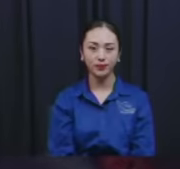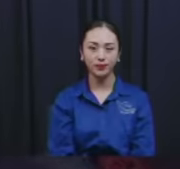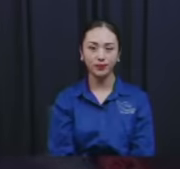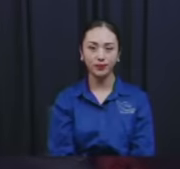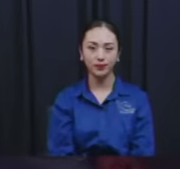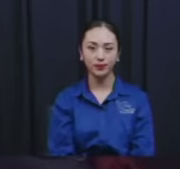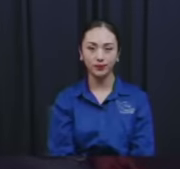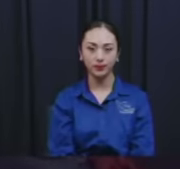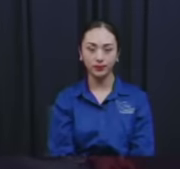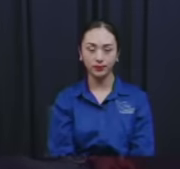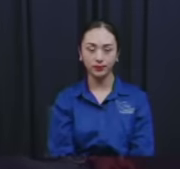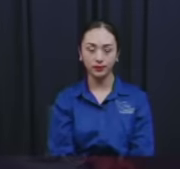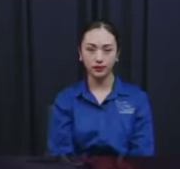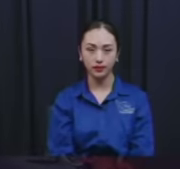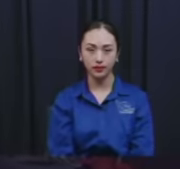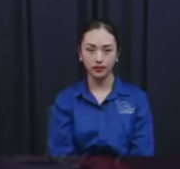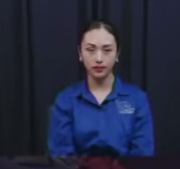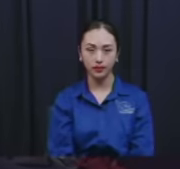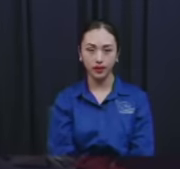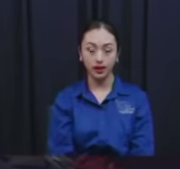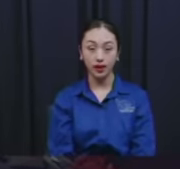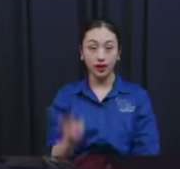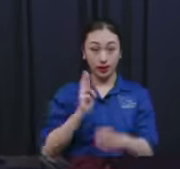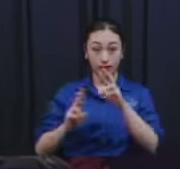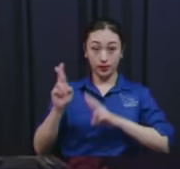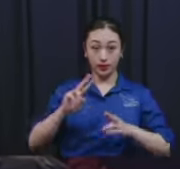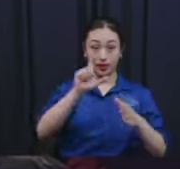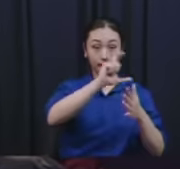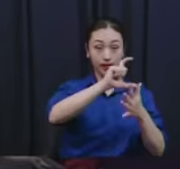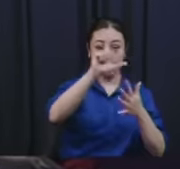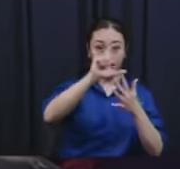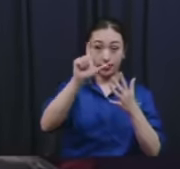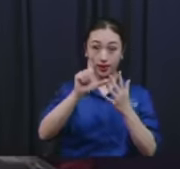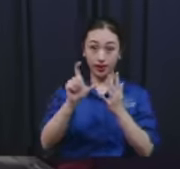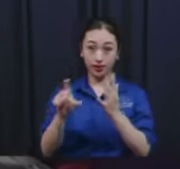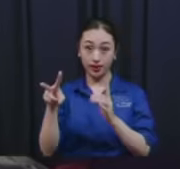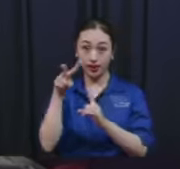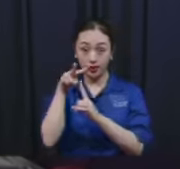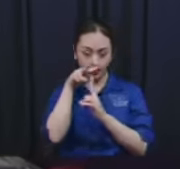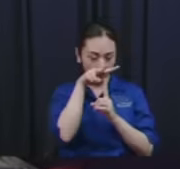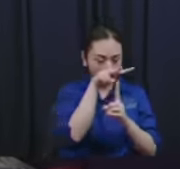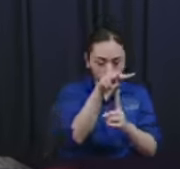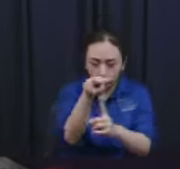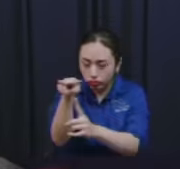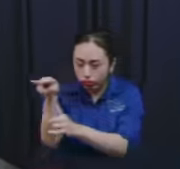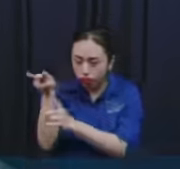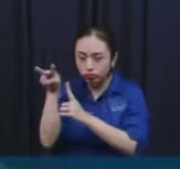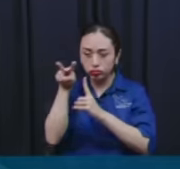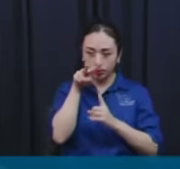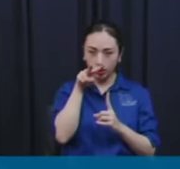uno controlar eso son las funciones del vigilante